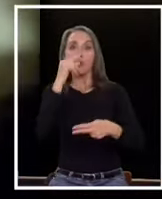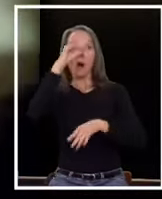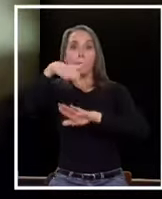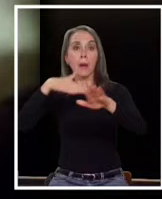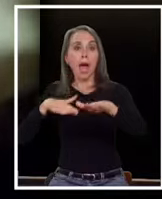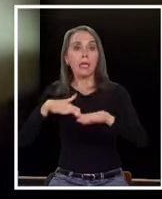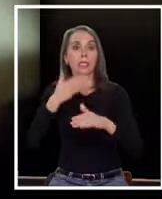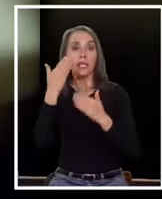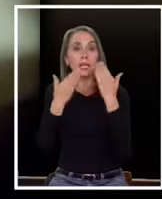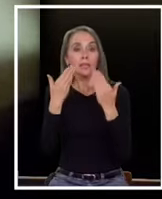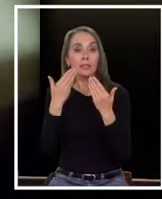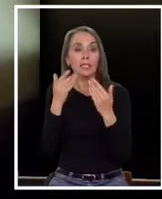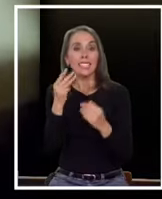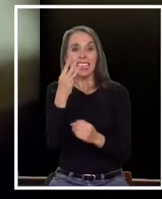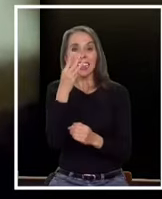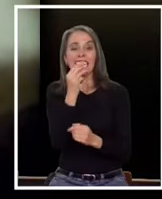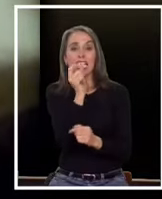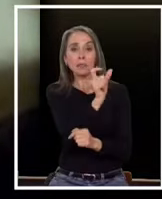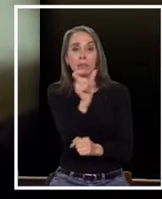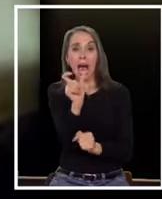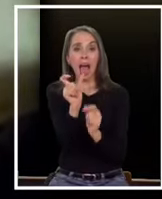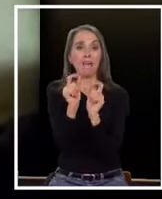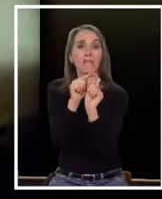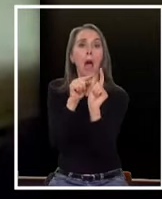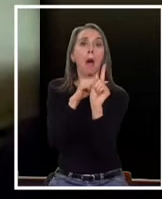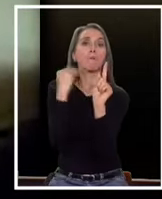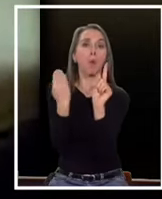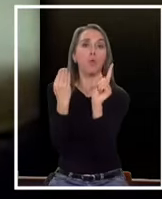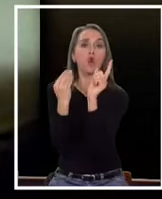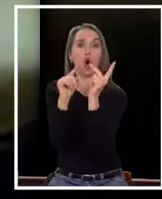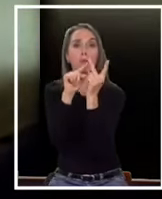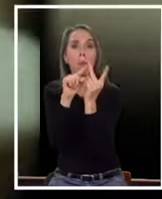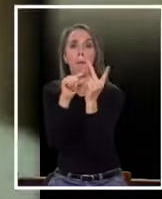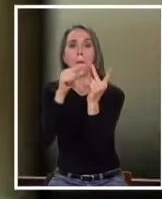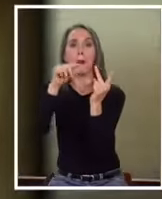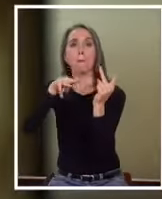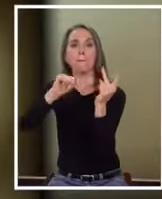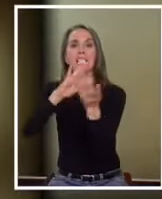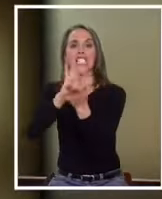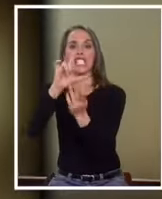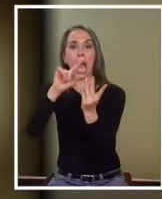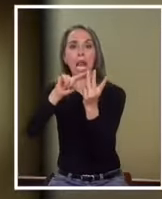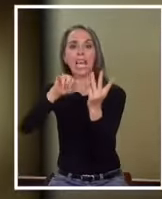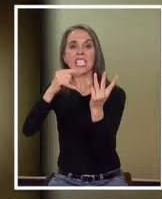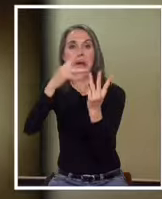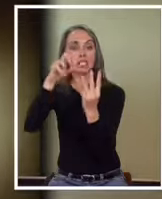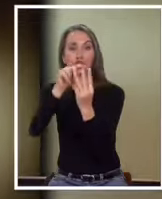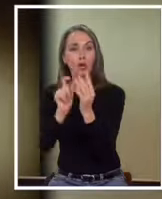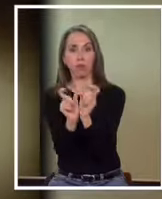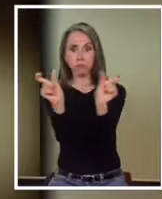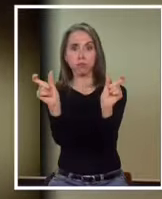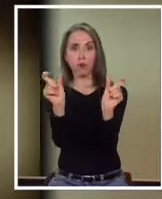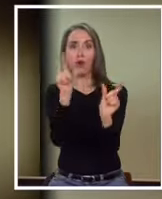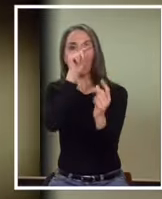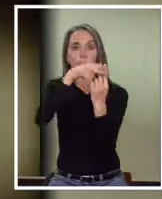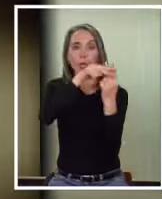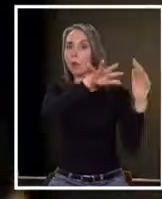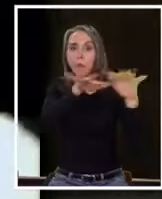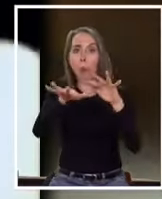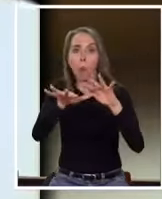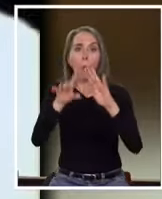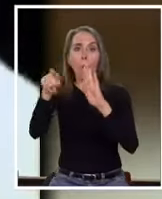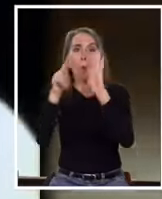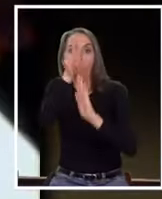Y es que esa frase, tres palabras, impactaron demasiado. No solo se acababa la vida del propio Jackson, sino de una parte fundamental